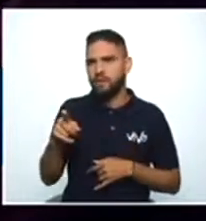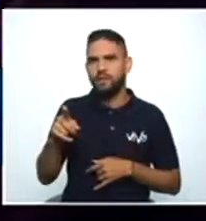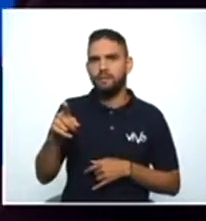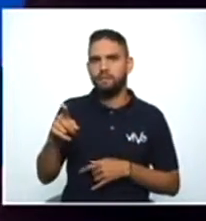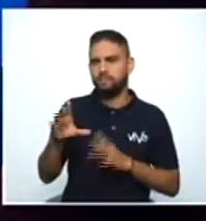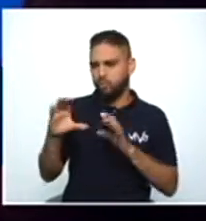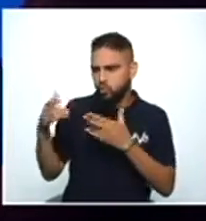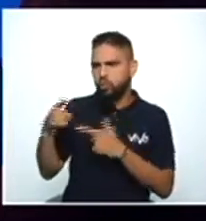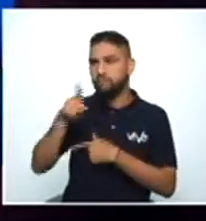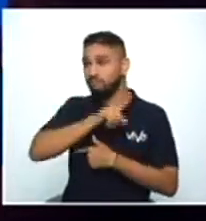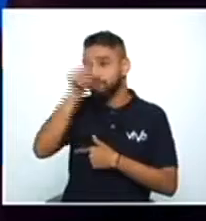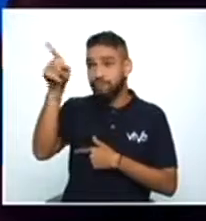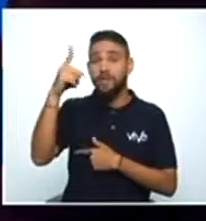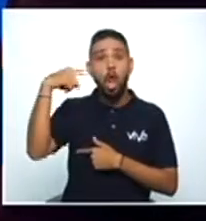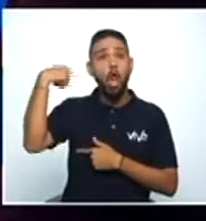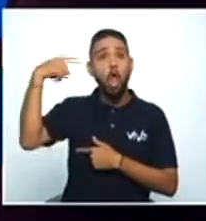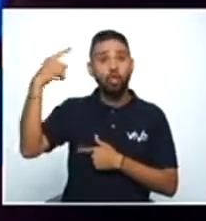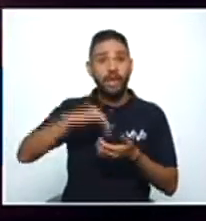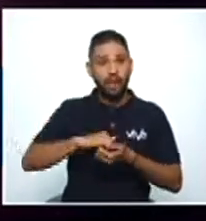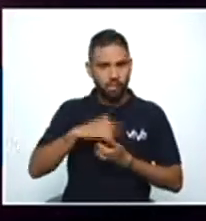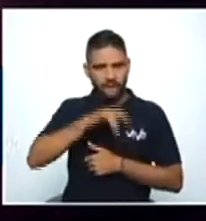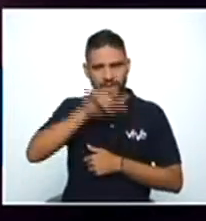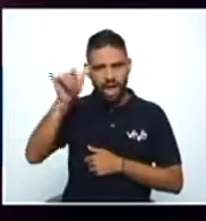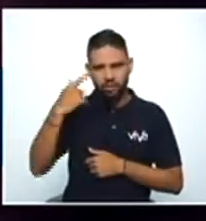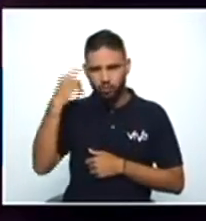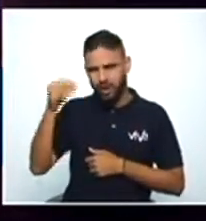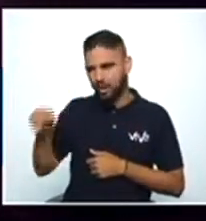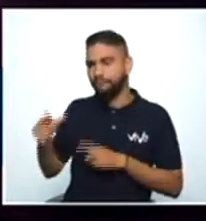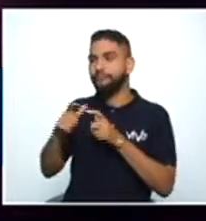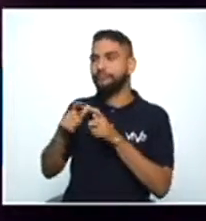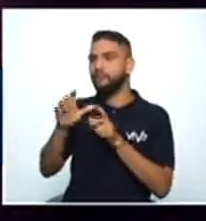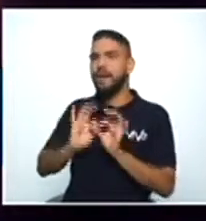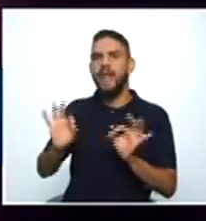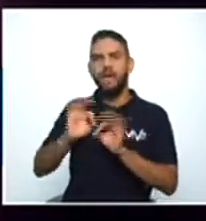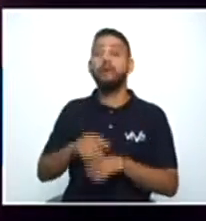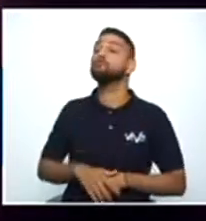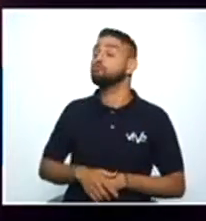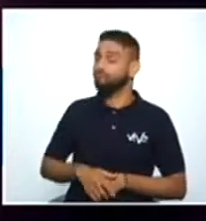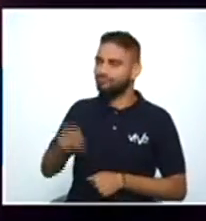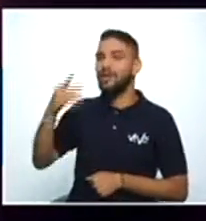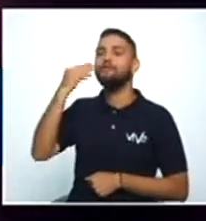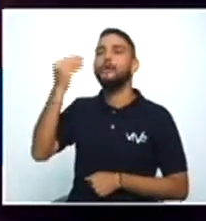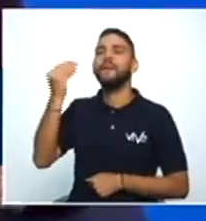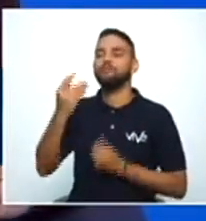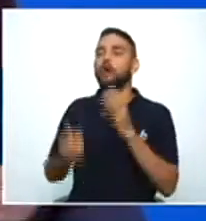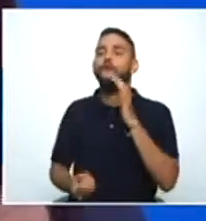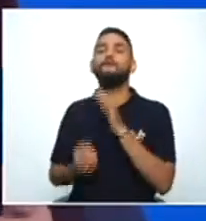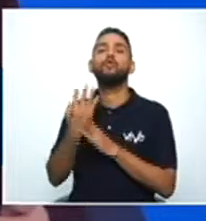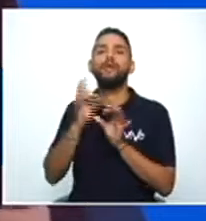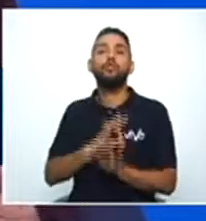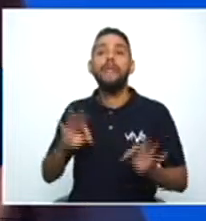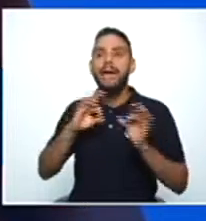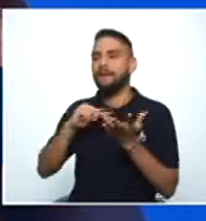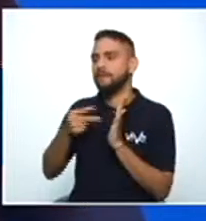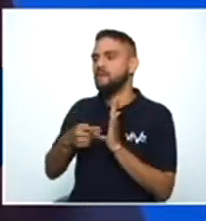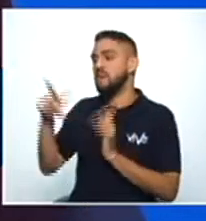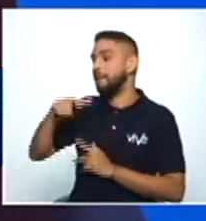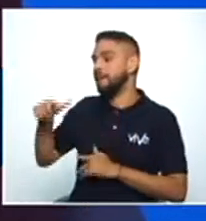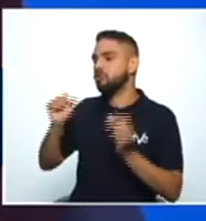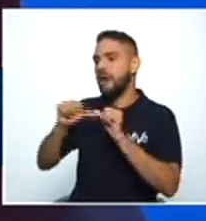si allí se pone en evidencia que si no existía esta plataforma que hubiese garantizado esa